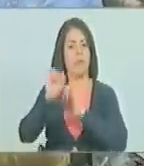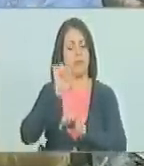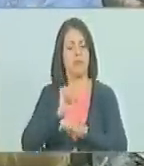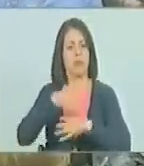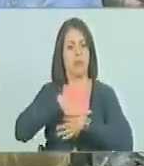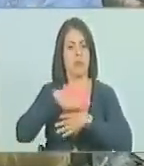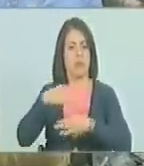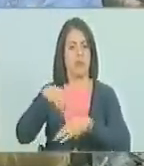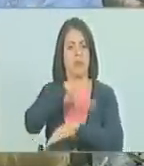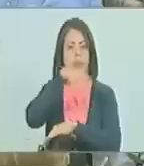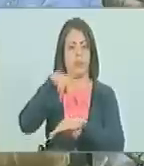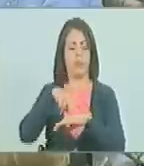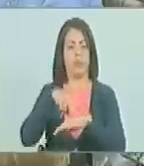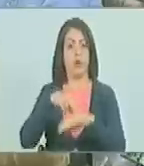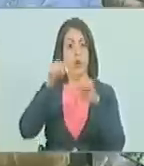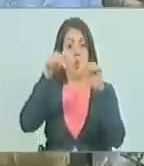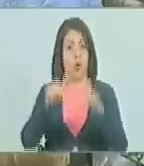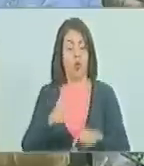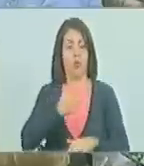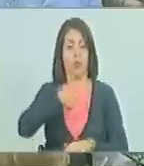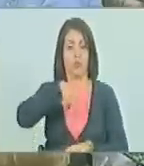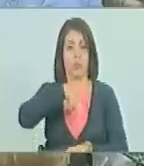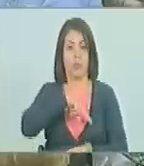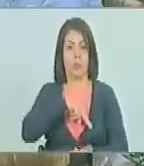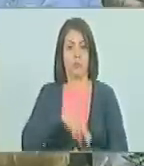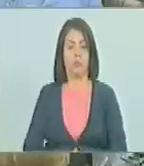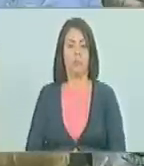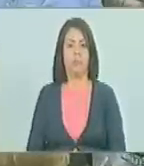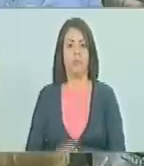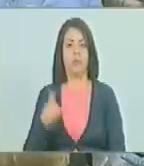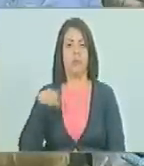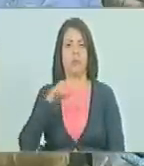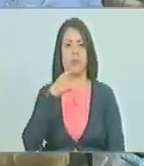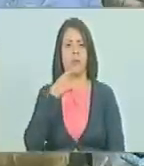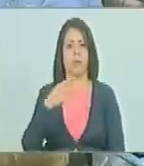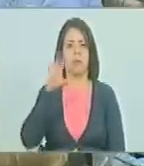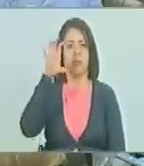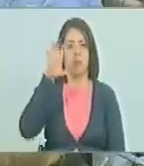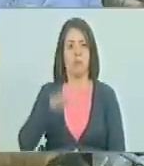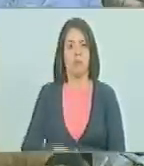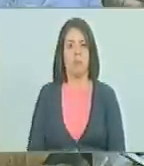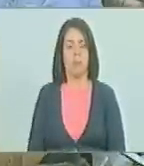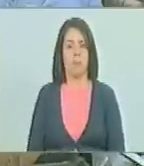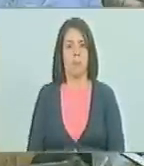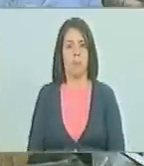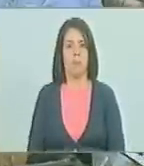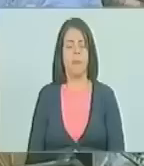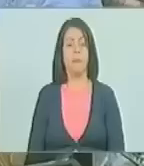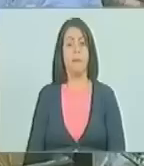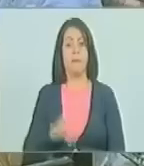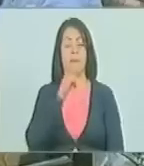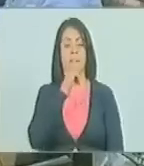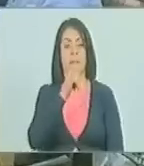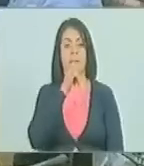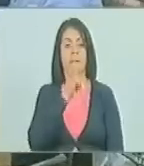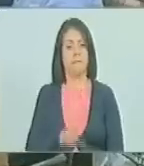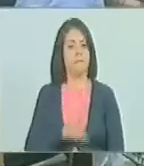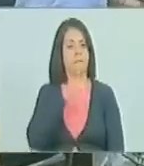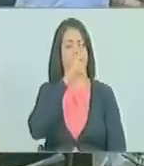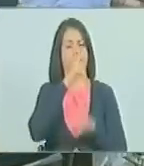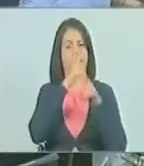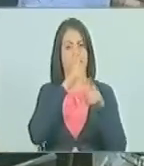interés nacional. Hoy nosotros tenemos que decirle al país que esas declaraciones